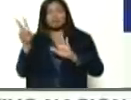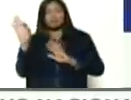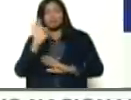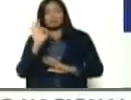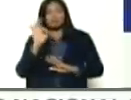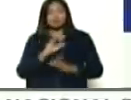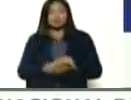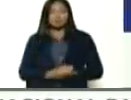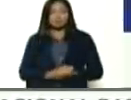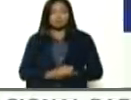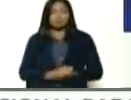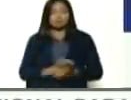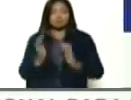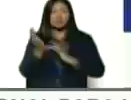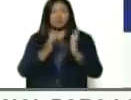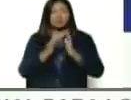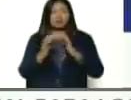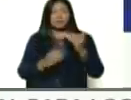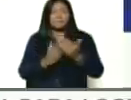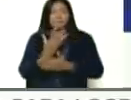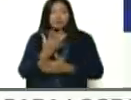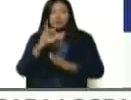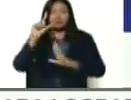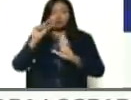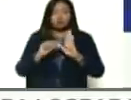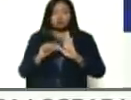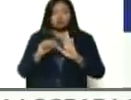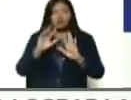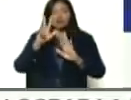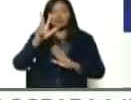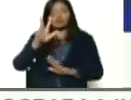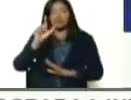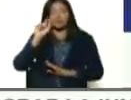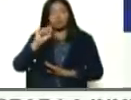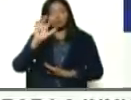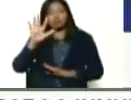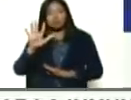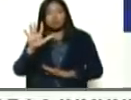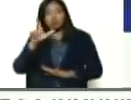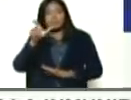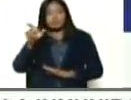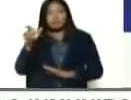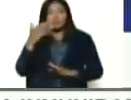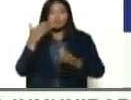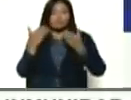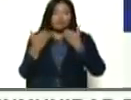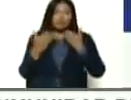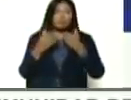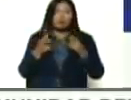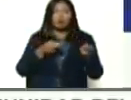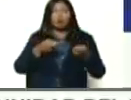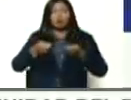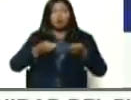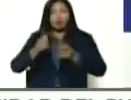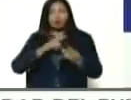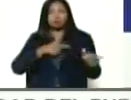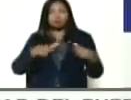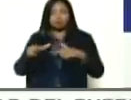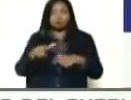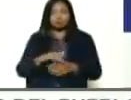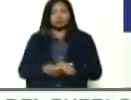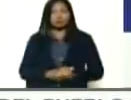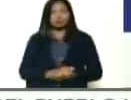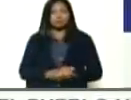mayo hemos tenido una pequeña reducción de 3.5 casos hemos controlado la segunda ola pero está ahí